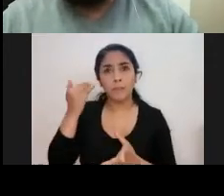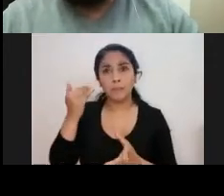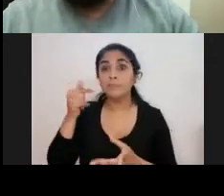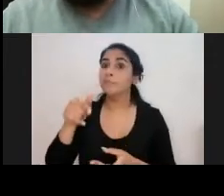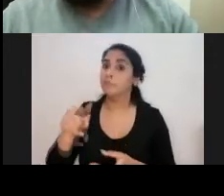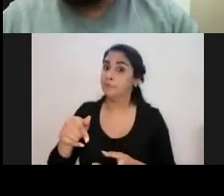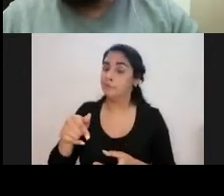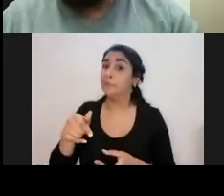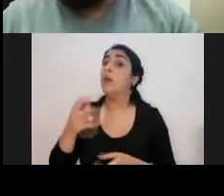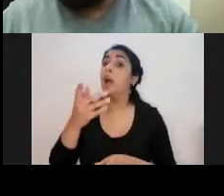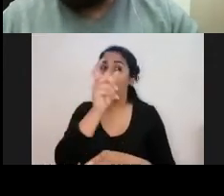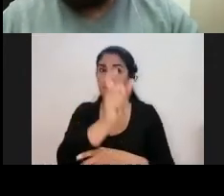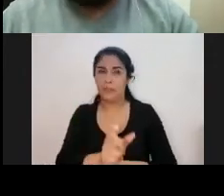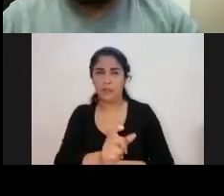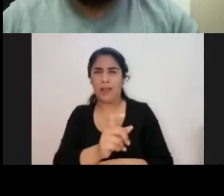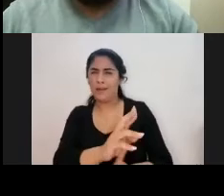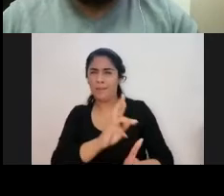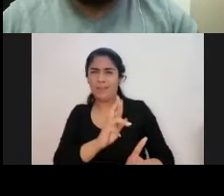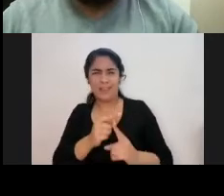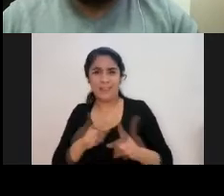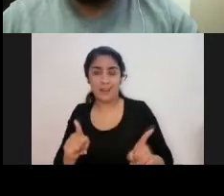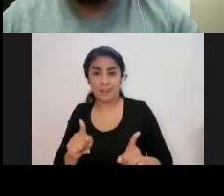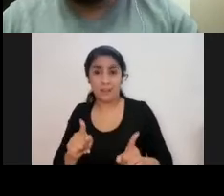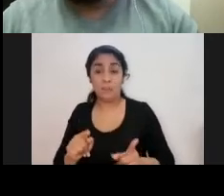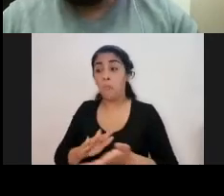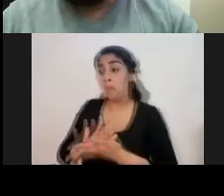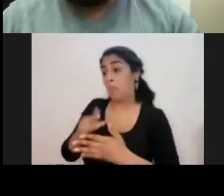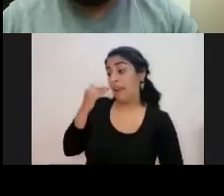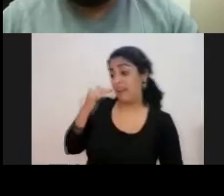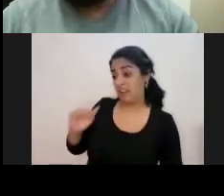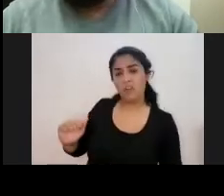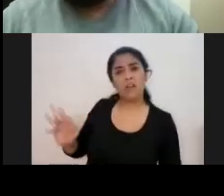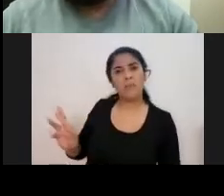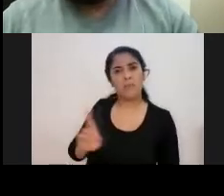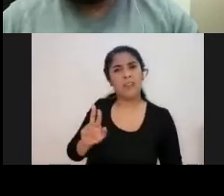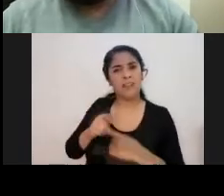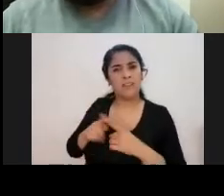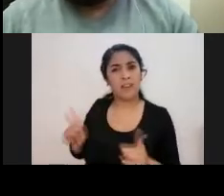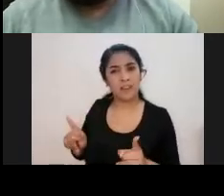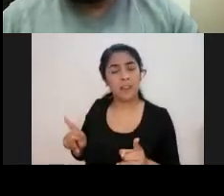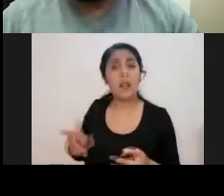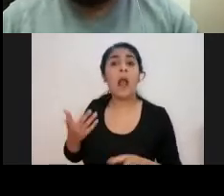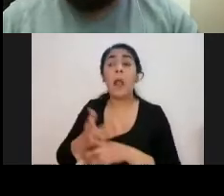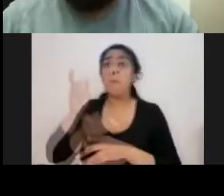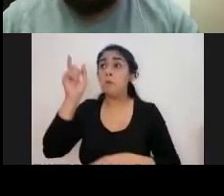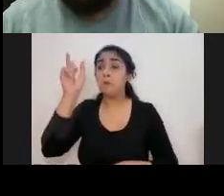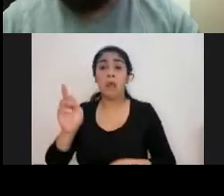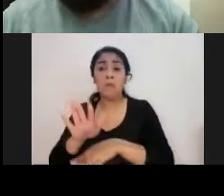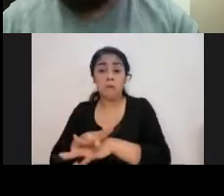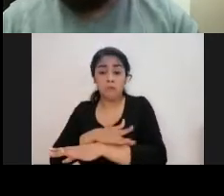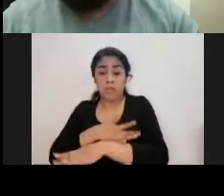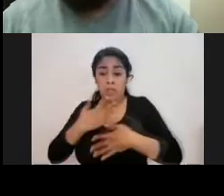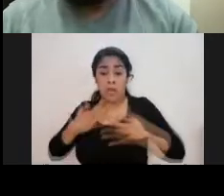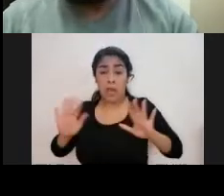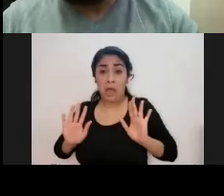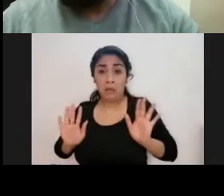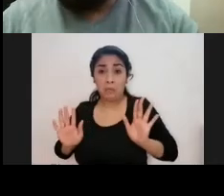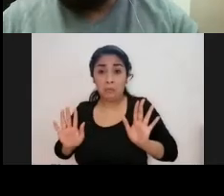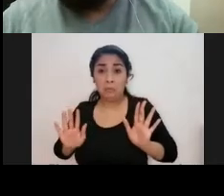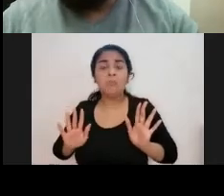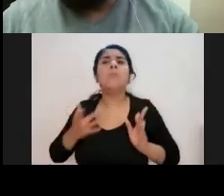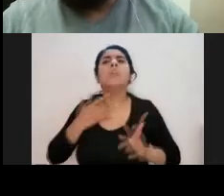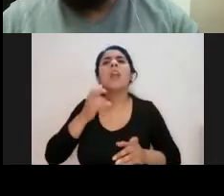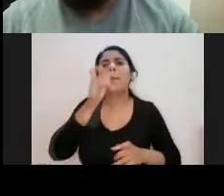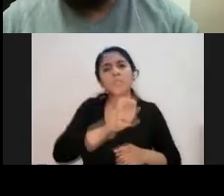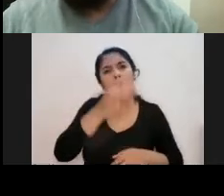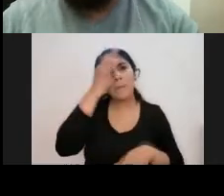infección? ¿Por qué hay niños que responden de manera diferente? ¿Por qué hay personas que no tienen síntomas? ¿Por qué hay enfermos más graves? ¿Por qué la gente se